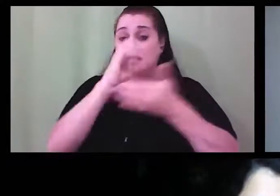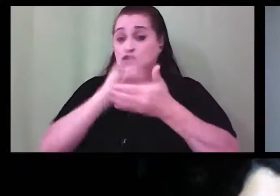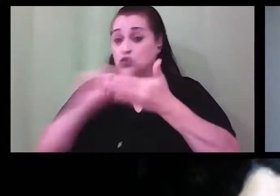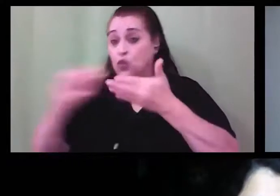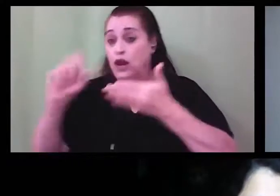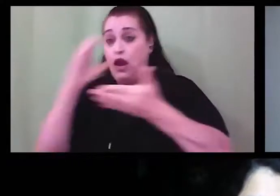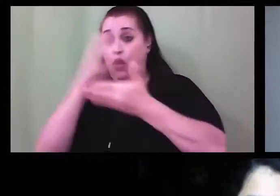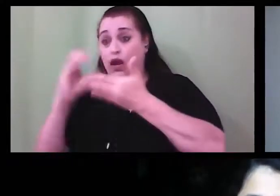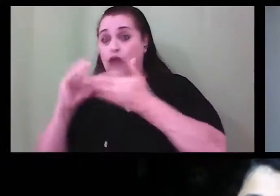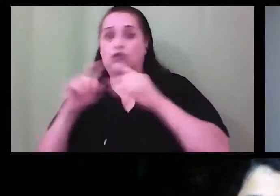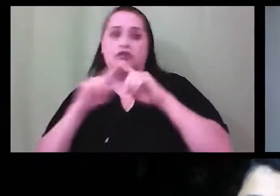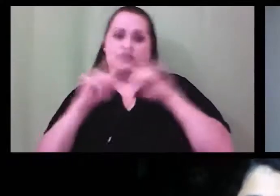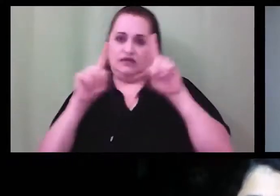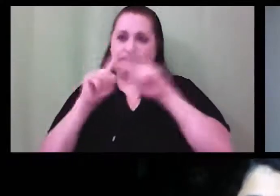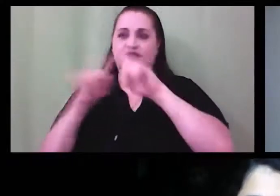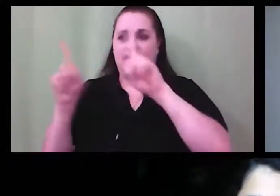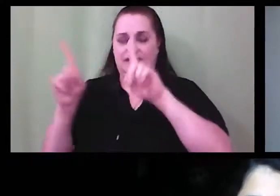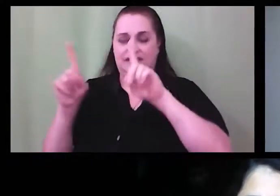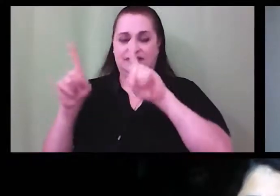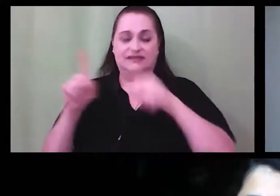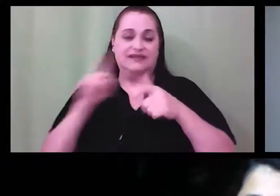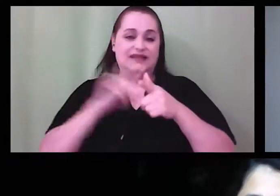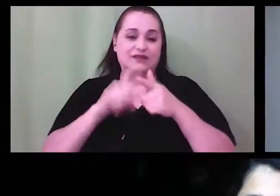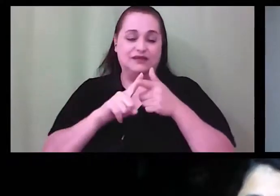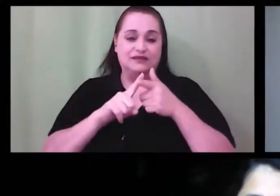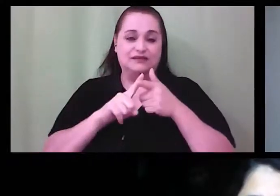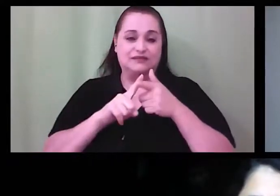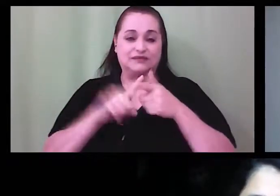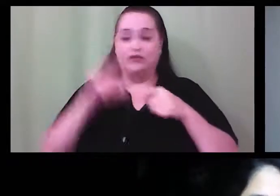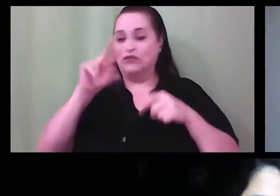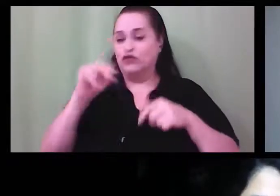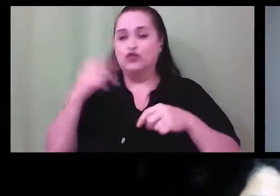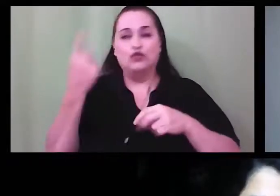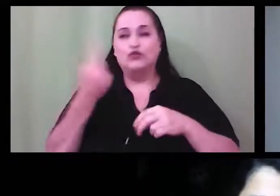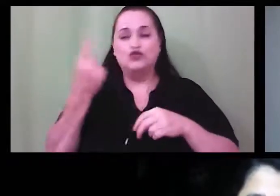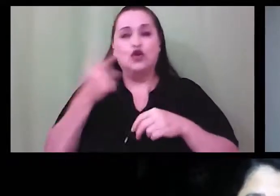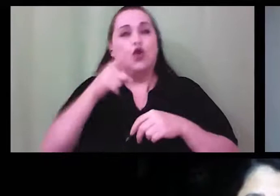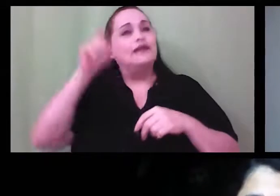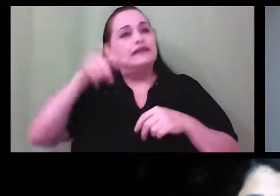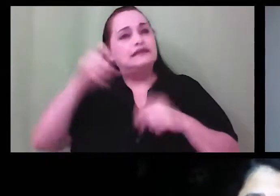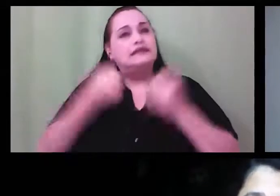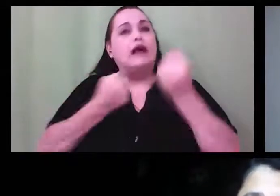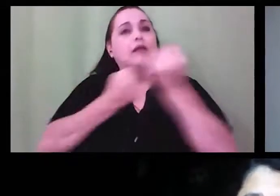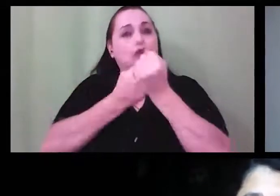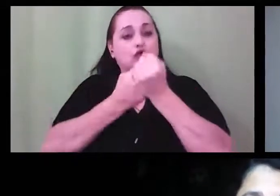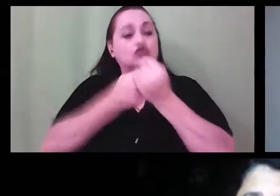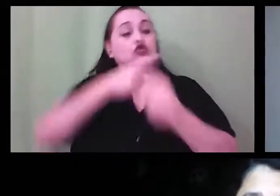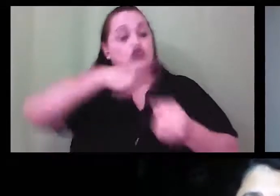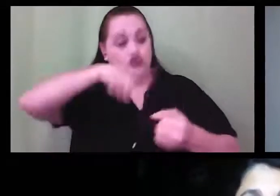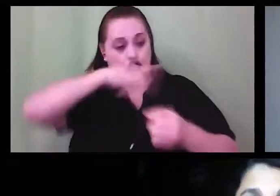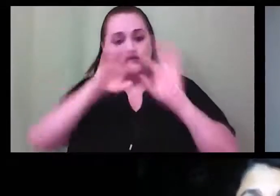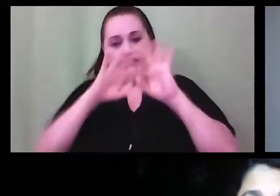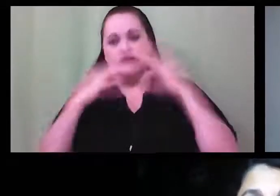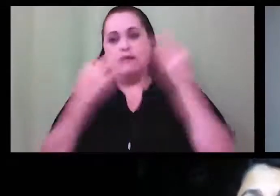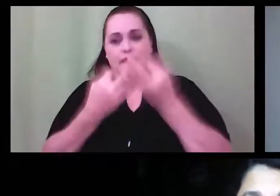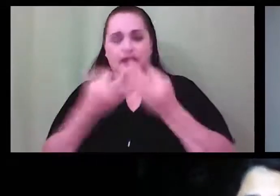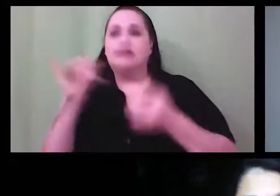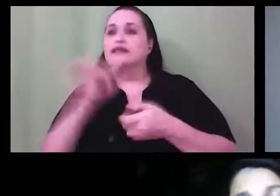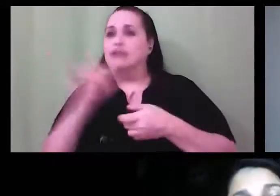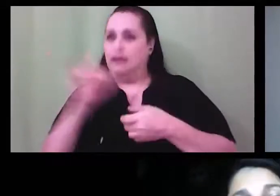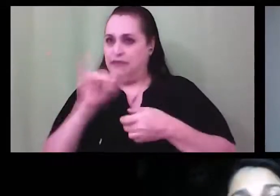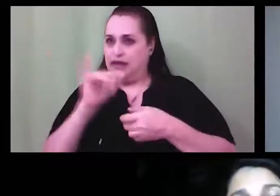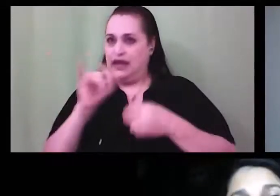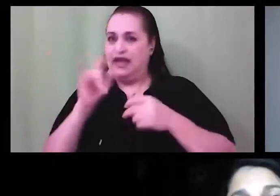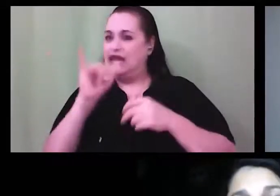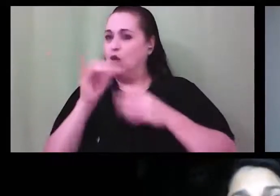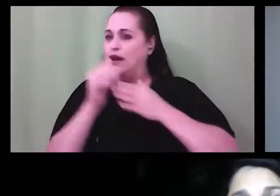diferentes. Entonces, no solo él ocupa sus apoyos, sino nosotros como familia también como una guía.